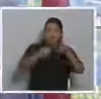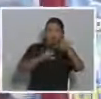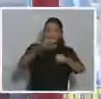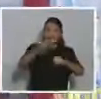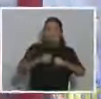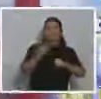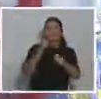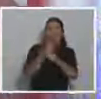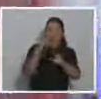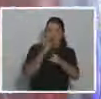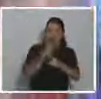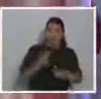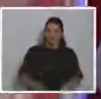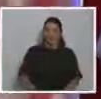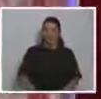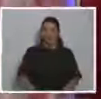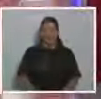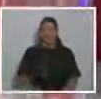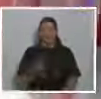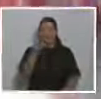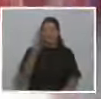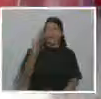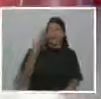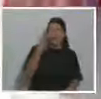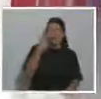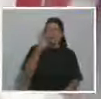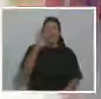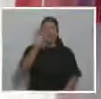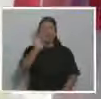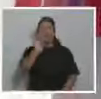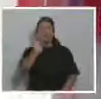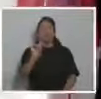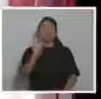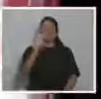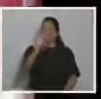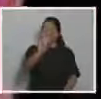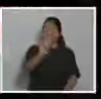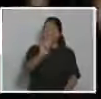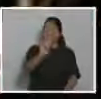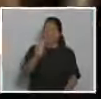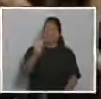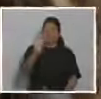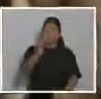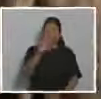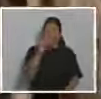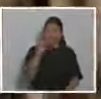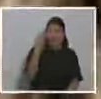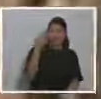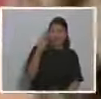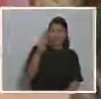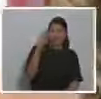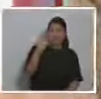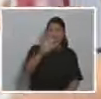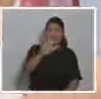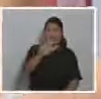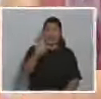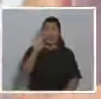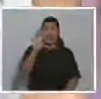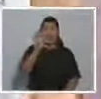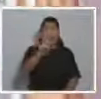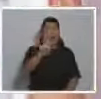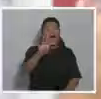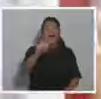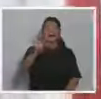Levántelo, exacto. Atrás. Mueve. Eso, 8, atrás. 7, agárrenlo. 6, todos, 5,